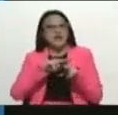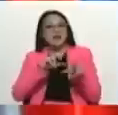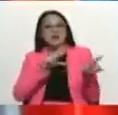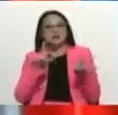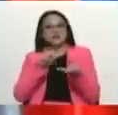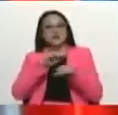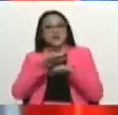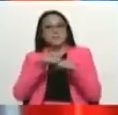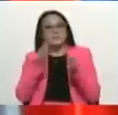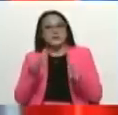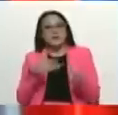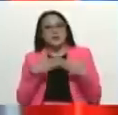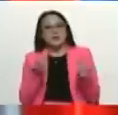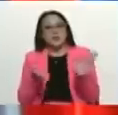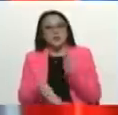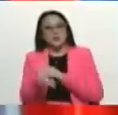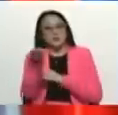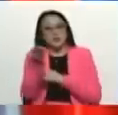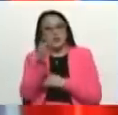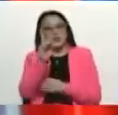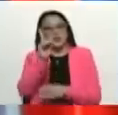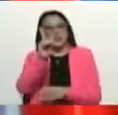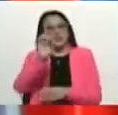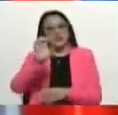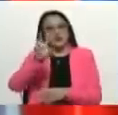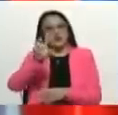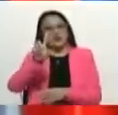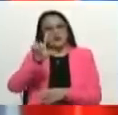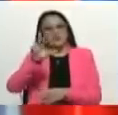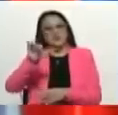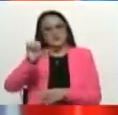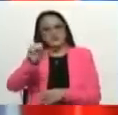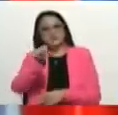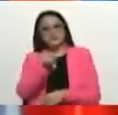son Delvis González Paz